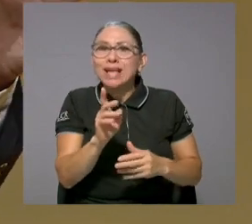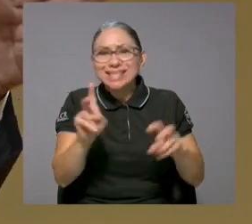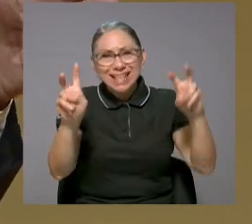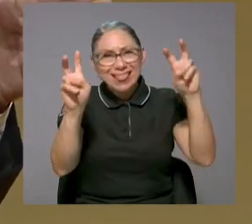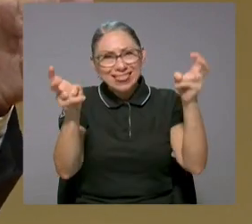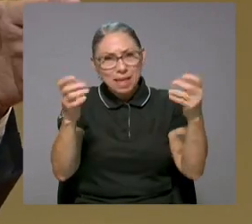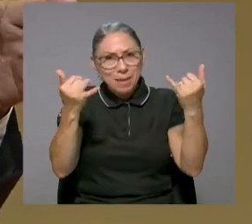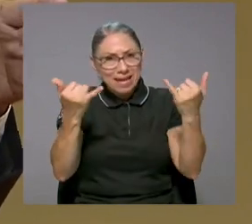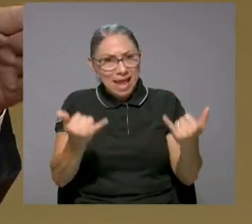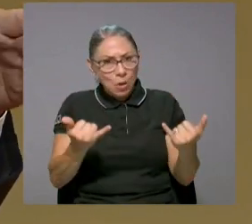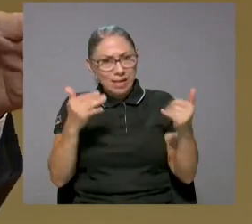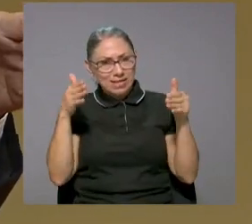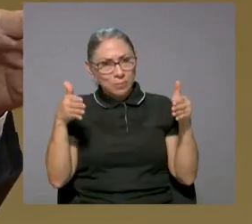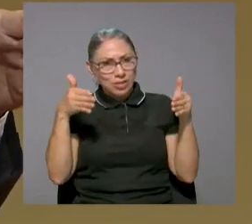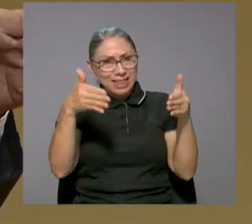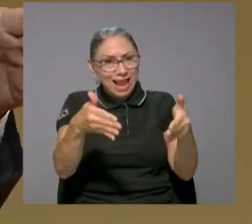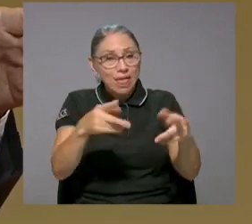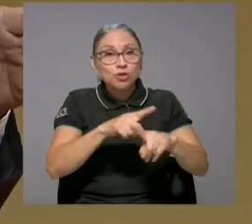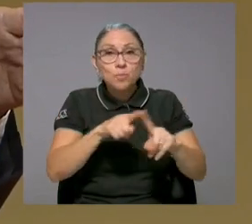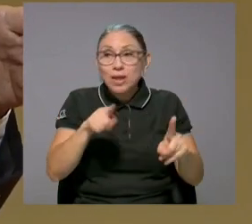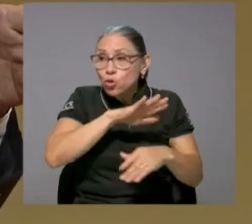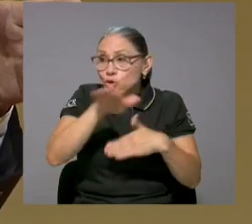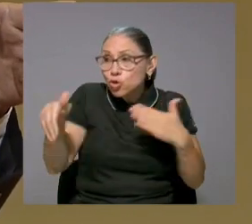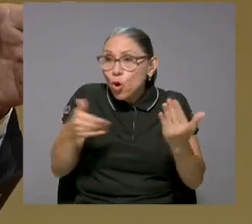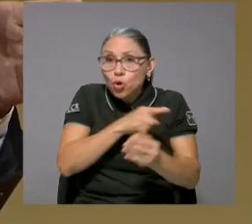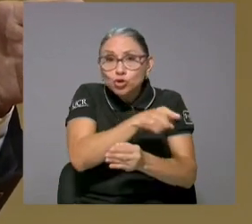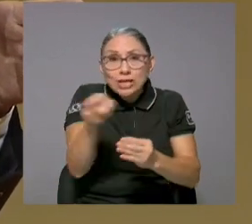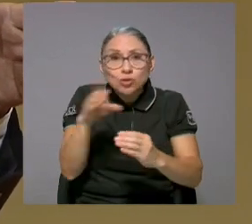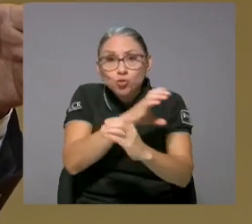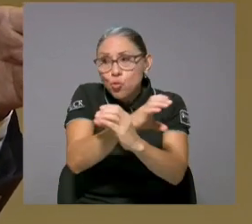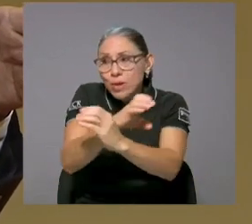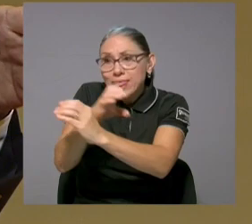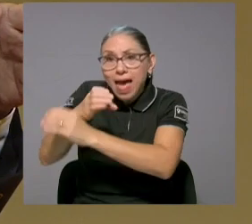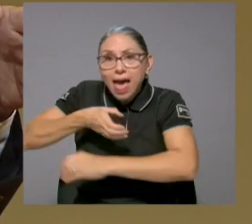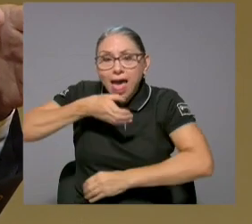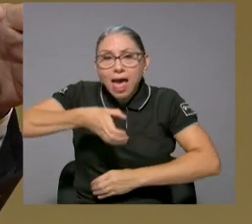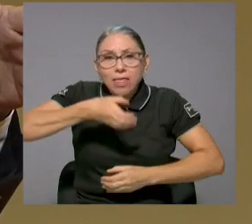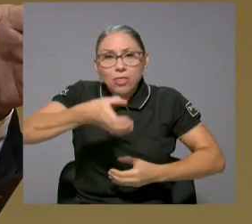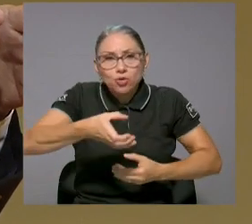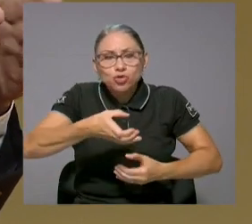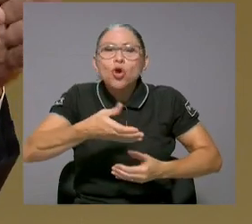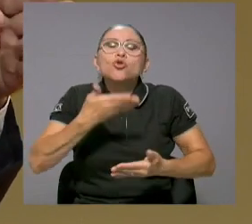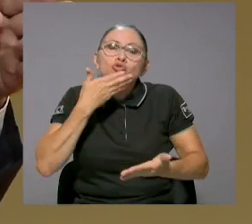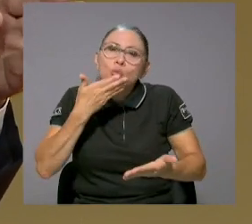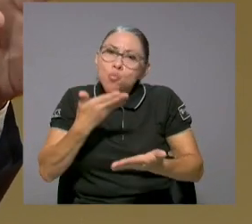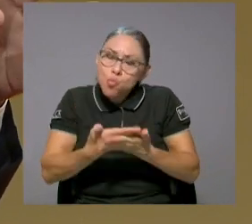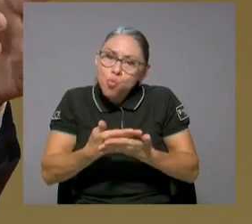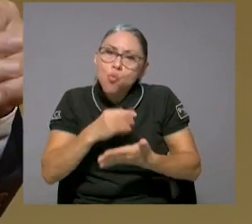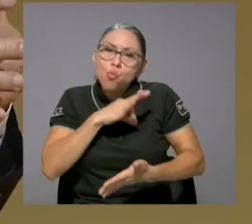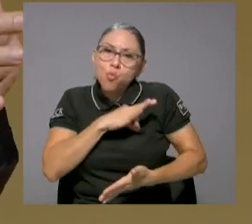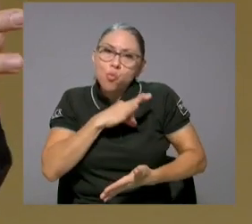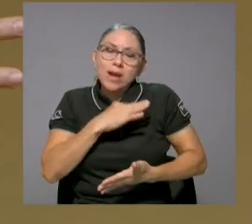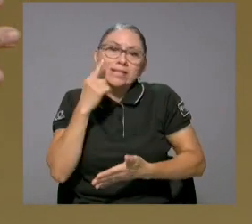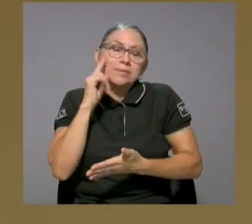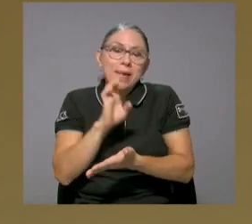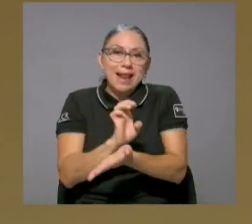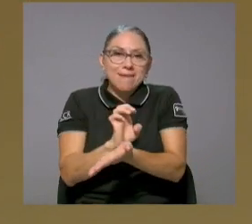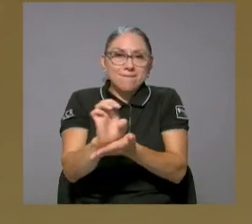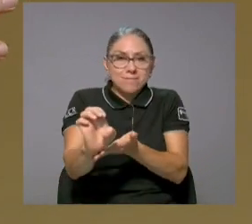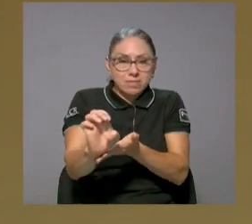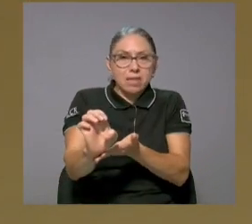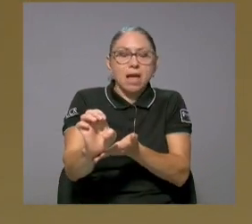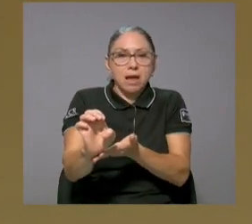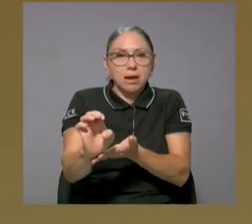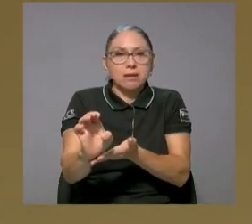centrada, pues todas estas medidas en general estoy seguro que son útiles para también prevenir